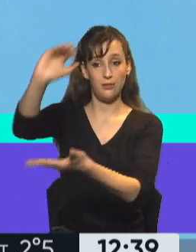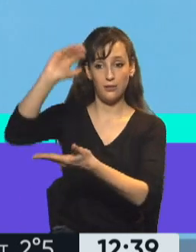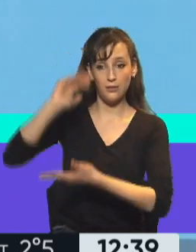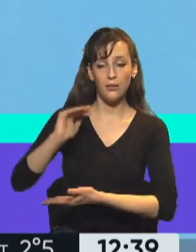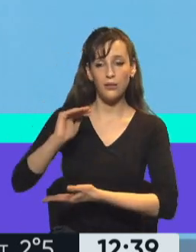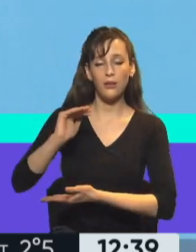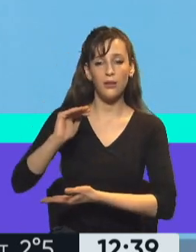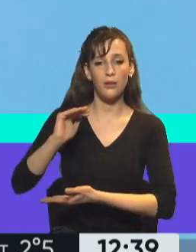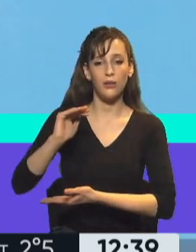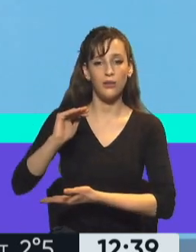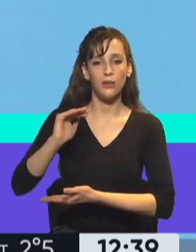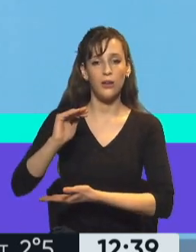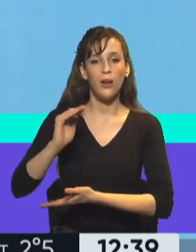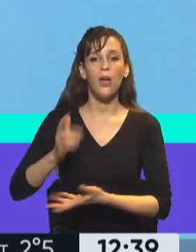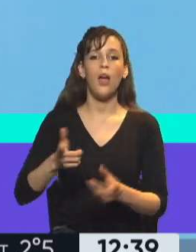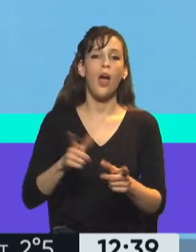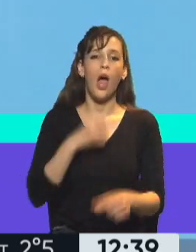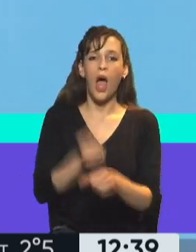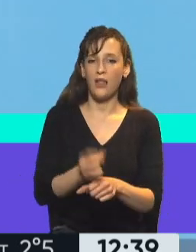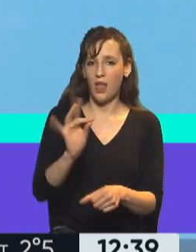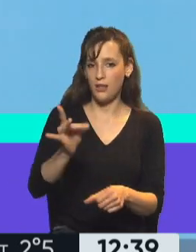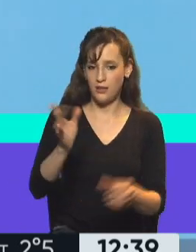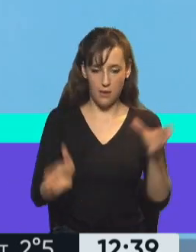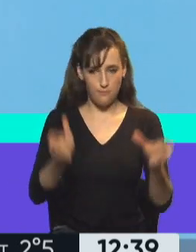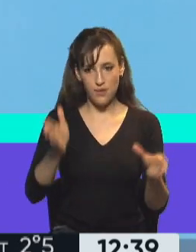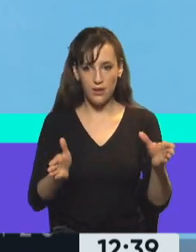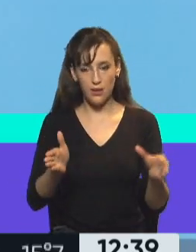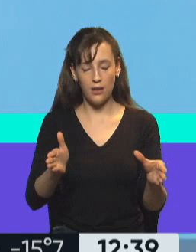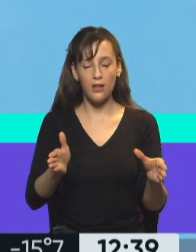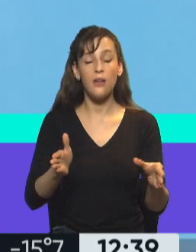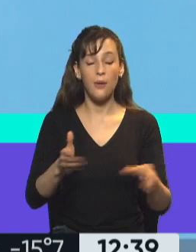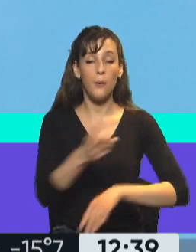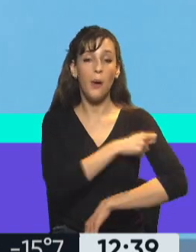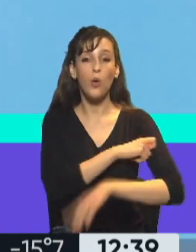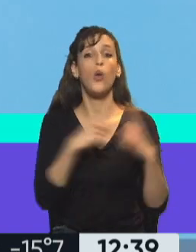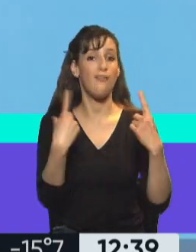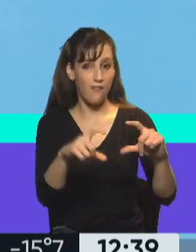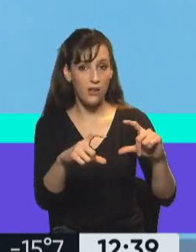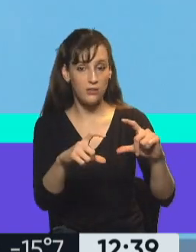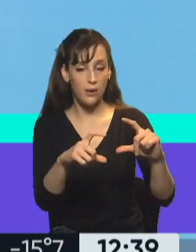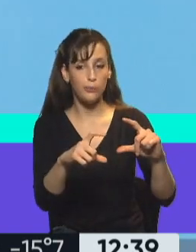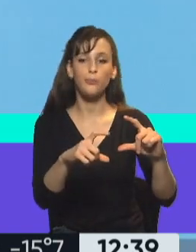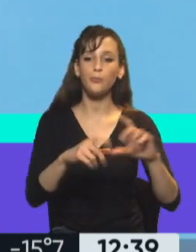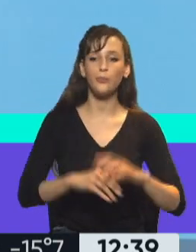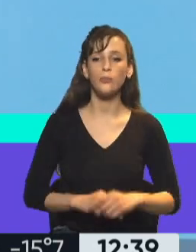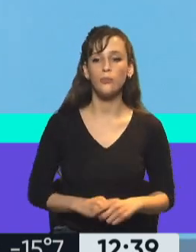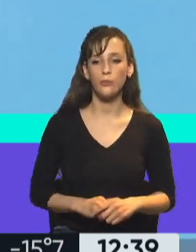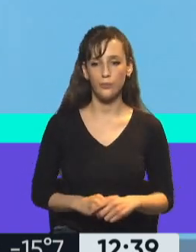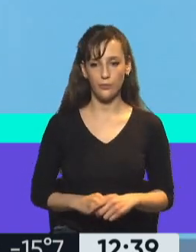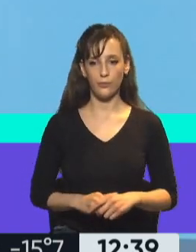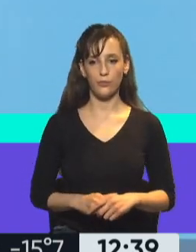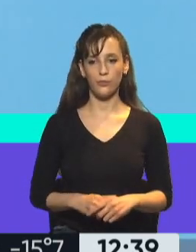final y diciembre de las vacunas de Pfizer, con, por supuesto,